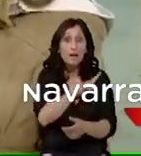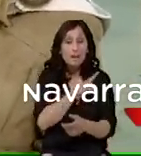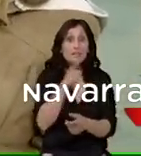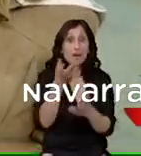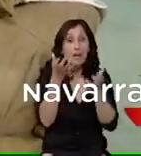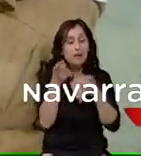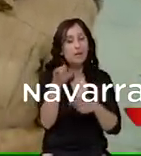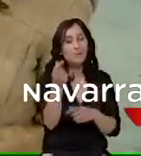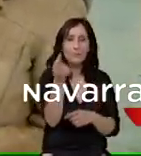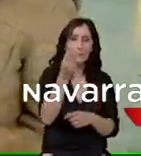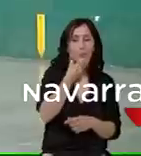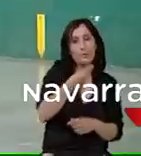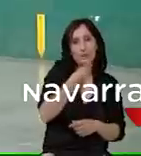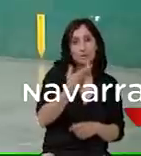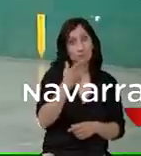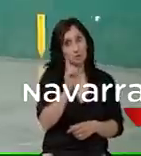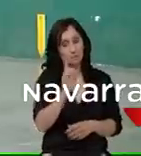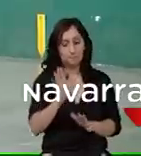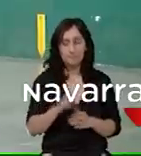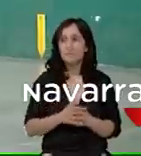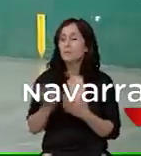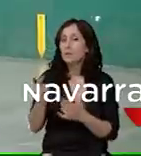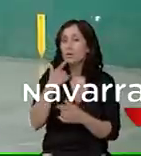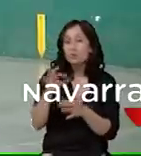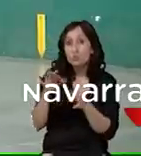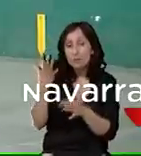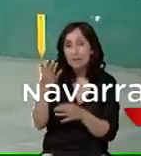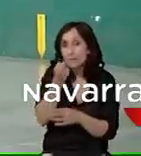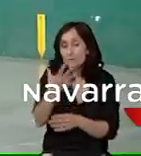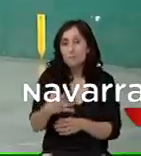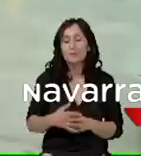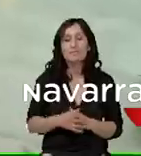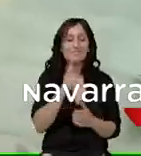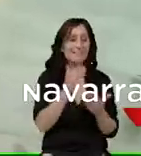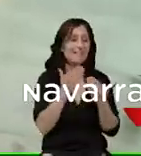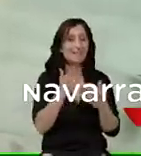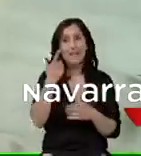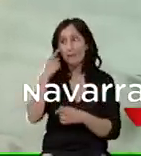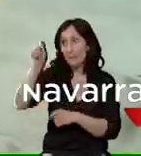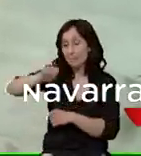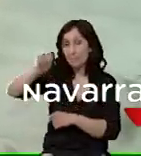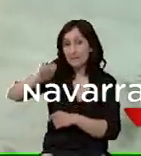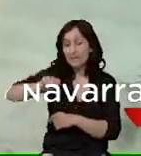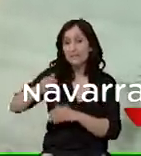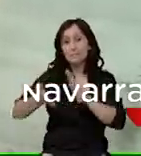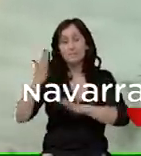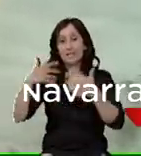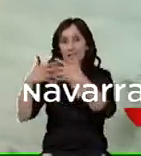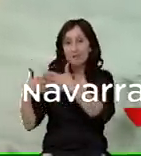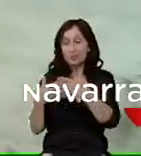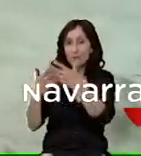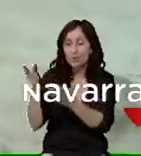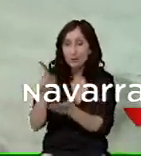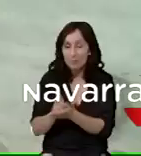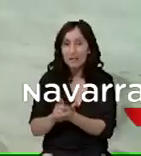algo bonito. Si no, no te creas. Bueno, Israel, que vaya muy bien. Vale, muchas gracias. Dentro de unos meses volverás a Estados Unidos a